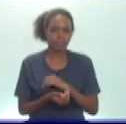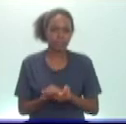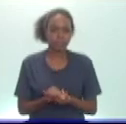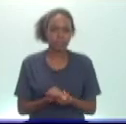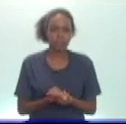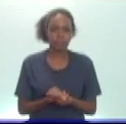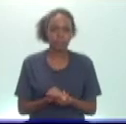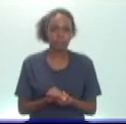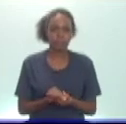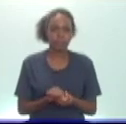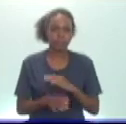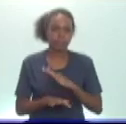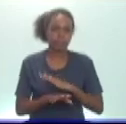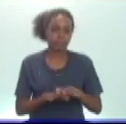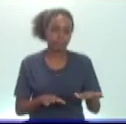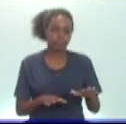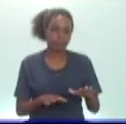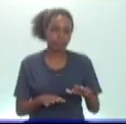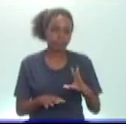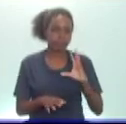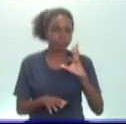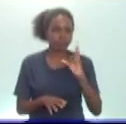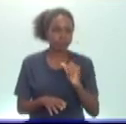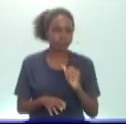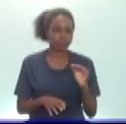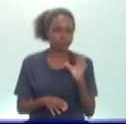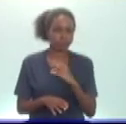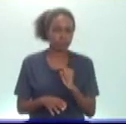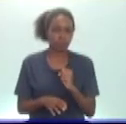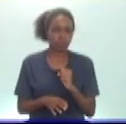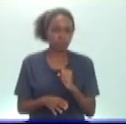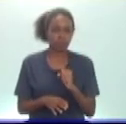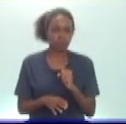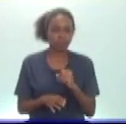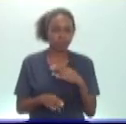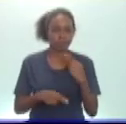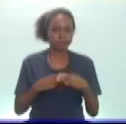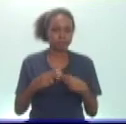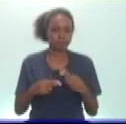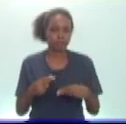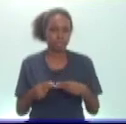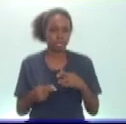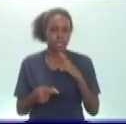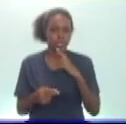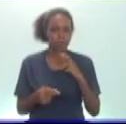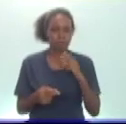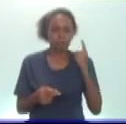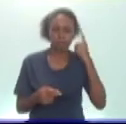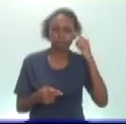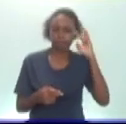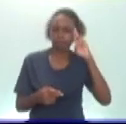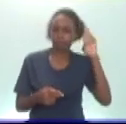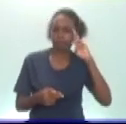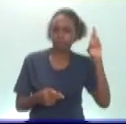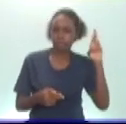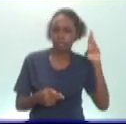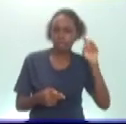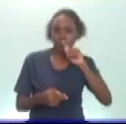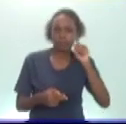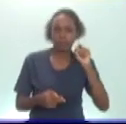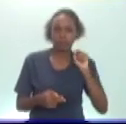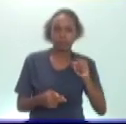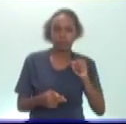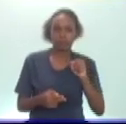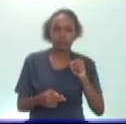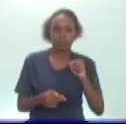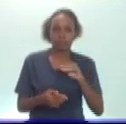ya, después de haber calculado, podemos dirigirnos a cuál era la pregunta. ¿Cuántas personas en total ha transportado